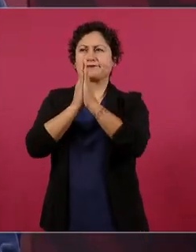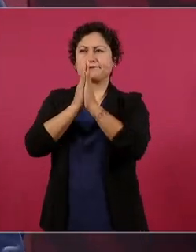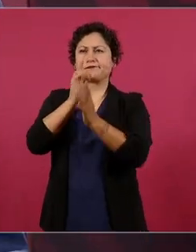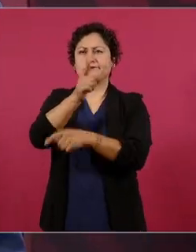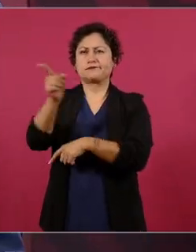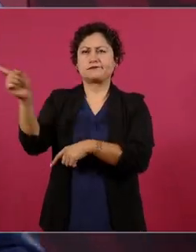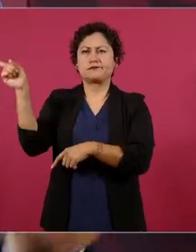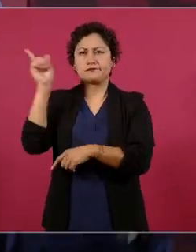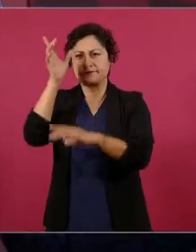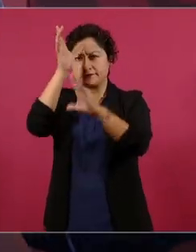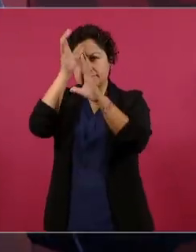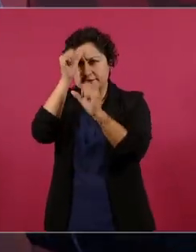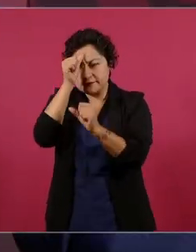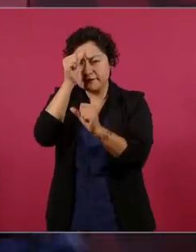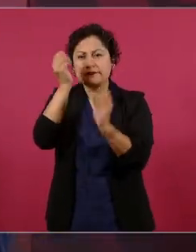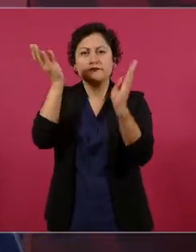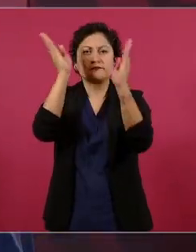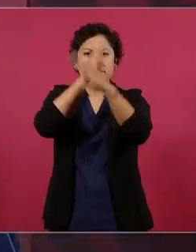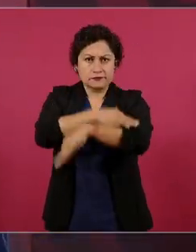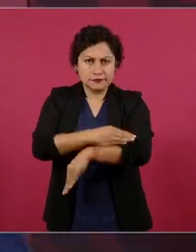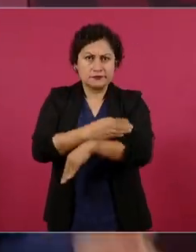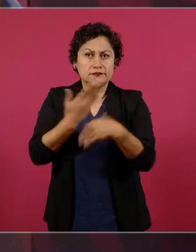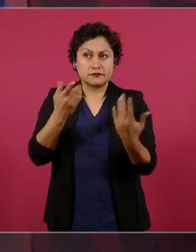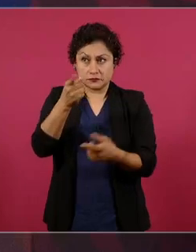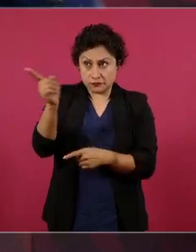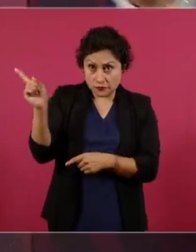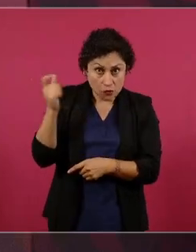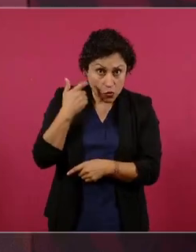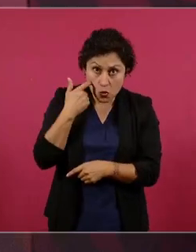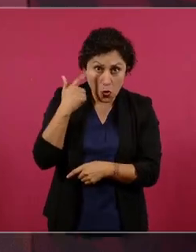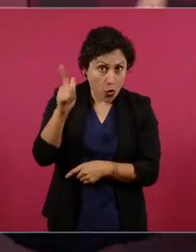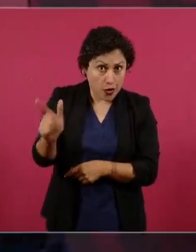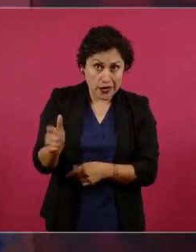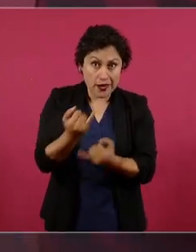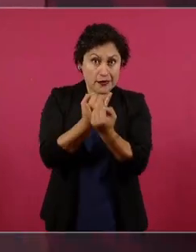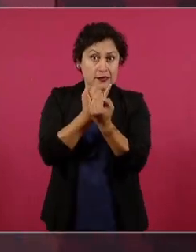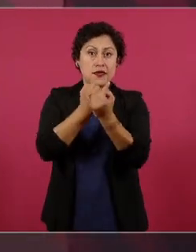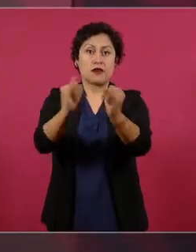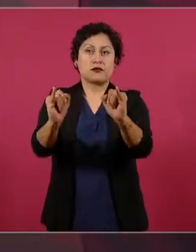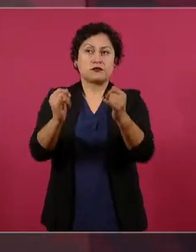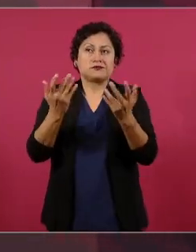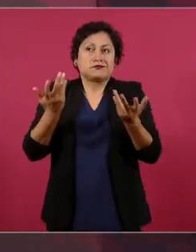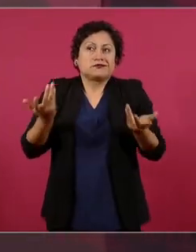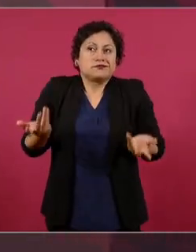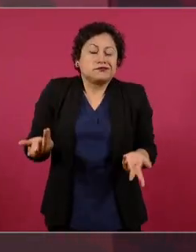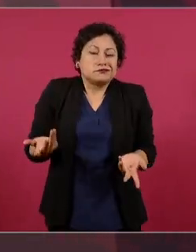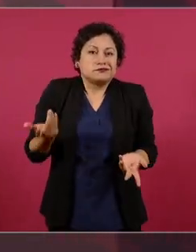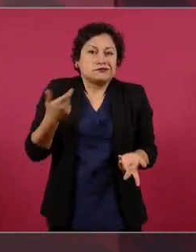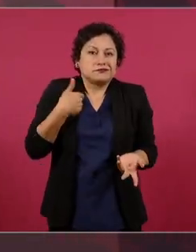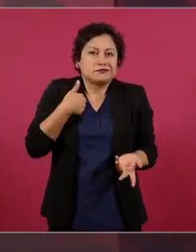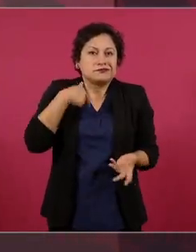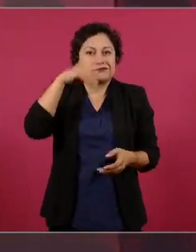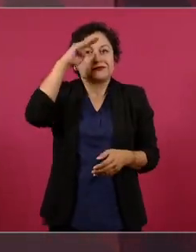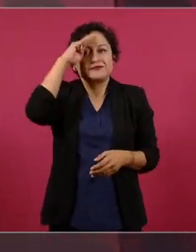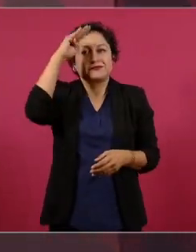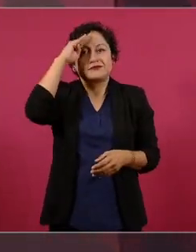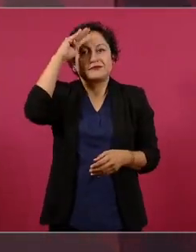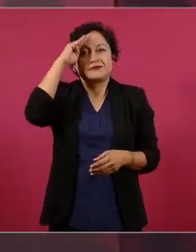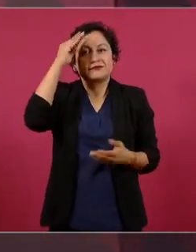no la inaugure, pero ¿qué van a ganar con eso si de todas maneras la va a